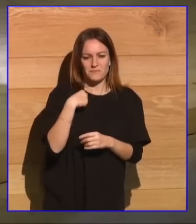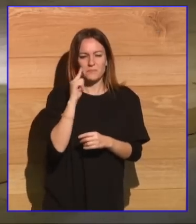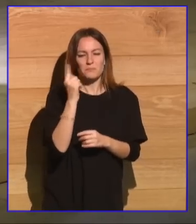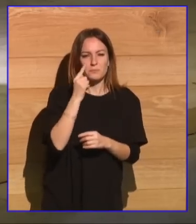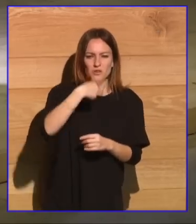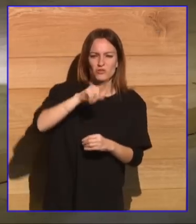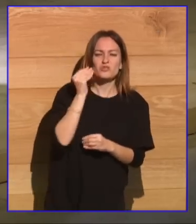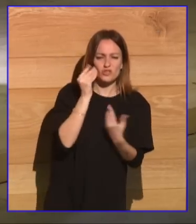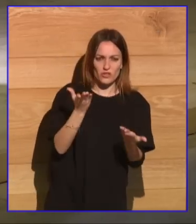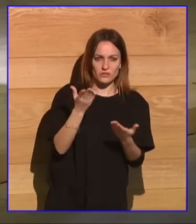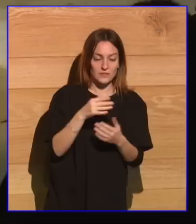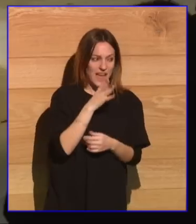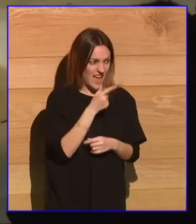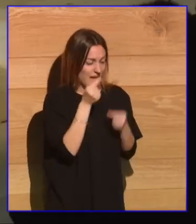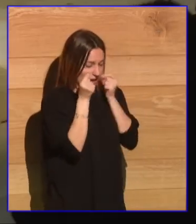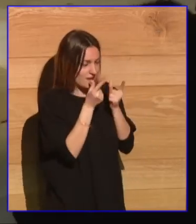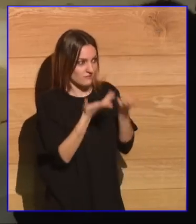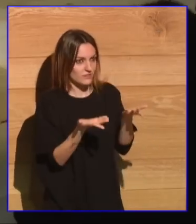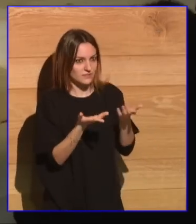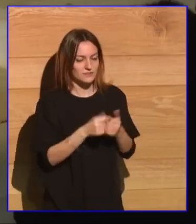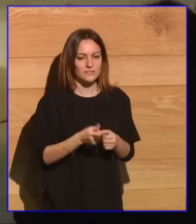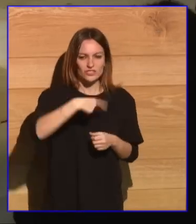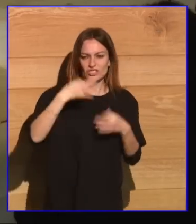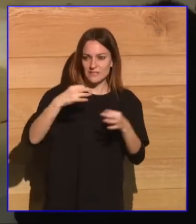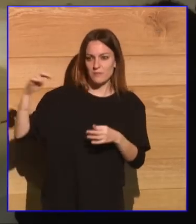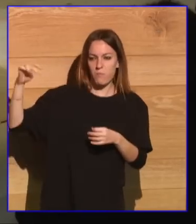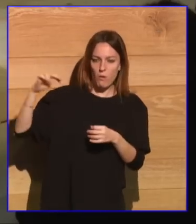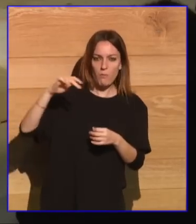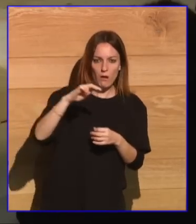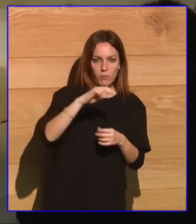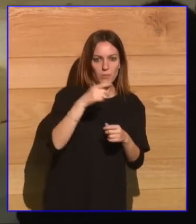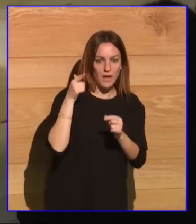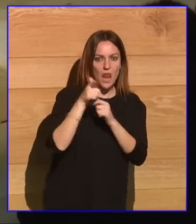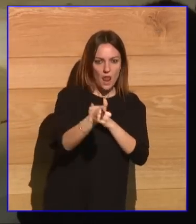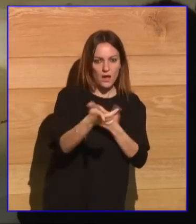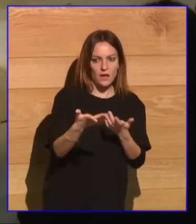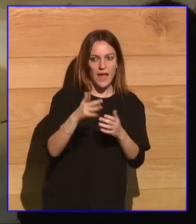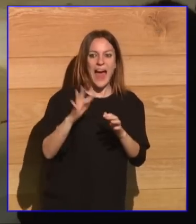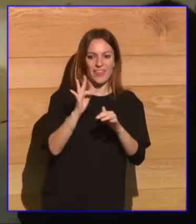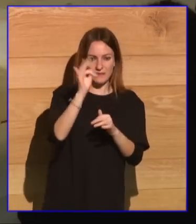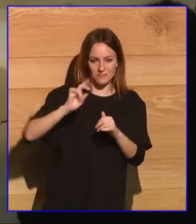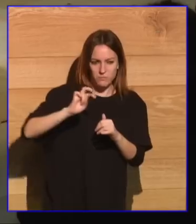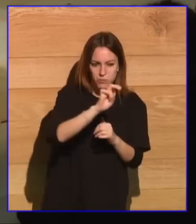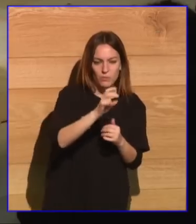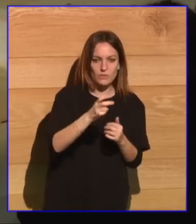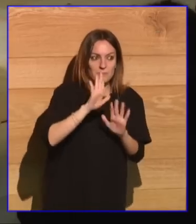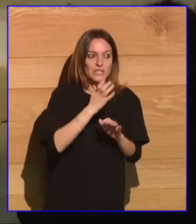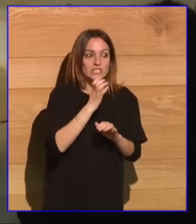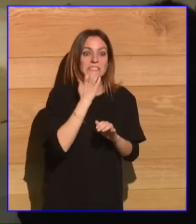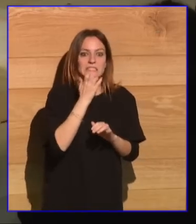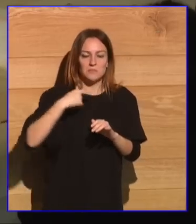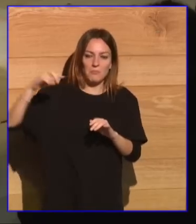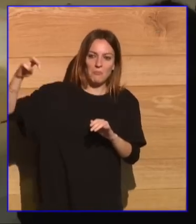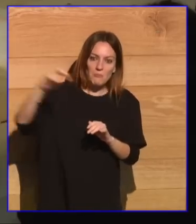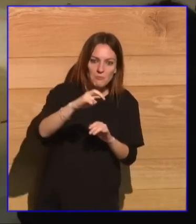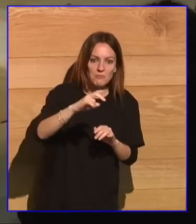¿Ahora te das cuenta? Y nos damos una caminata que incluye además un par de escaleras de subida y de bajada. Y sin embargo, si vienes por ese recodito, apareces